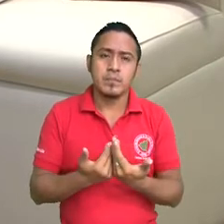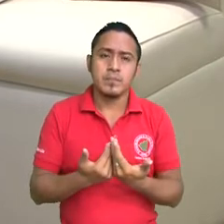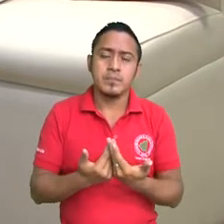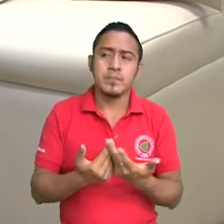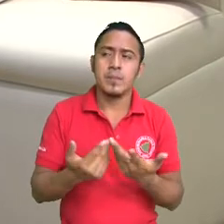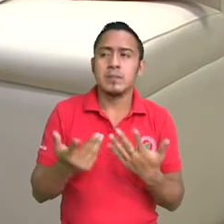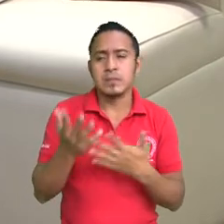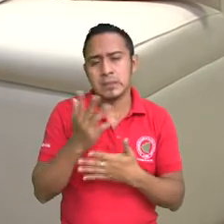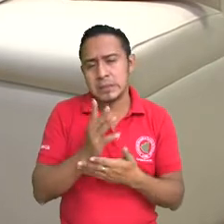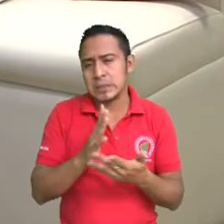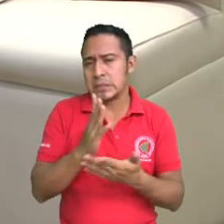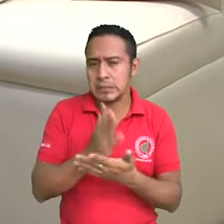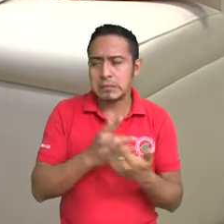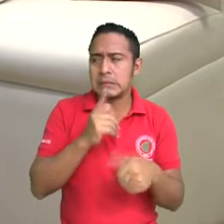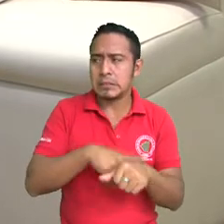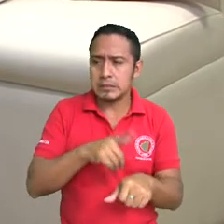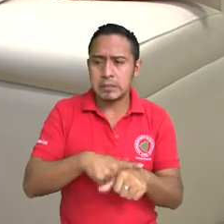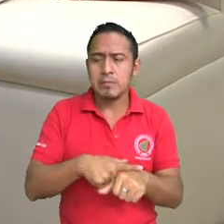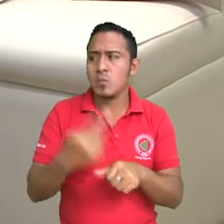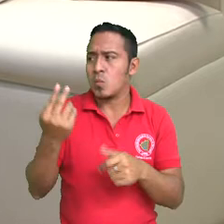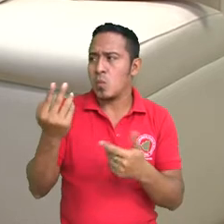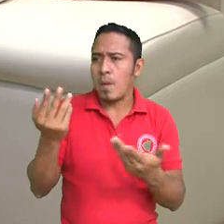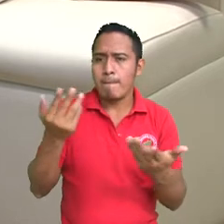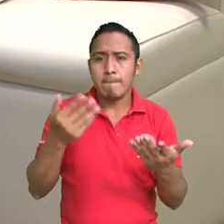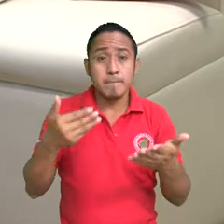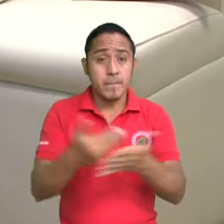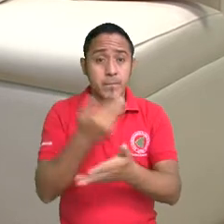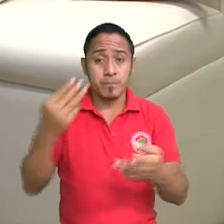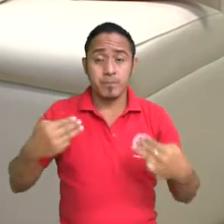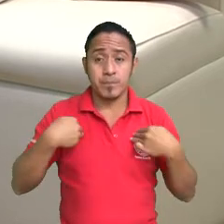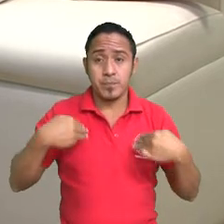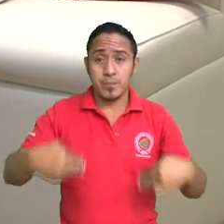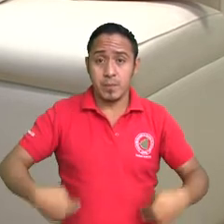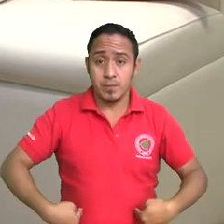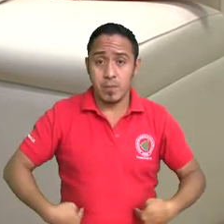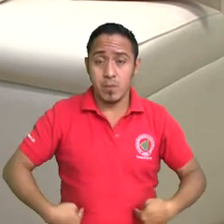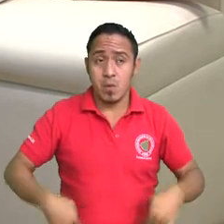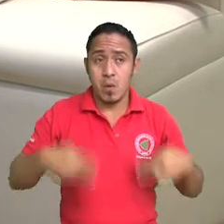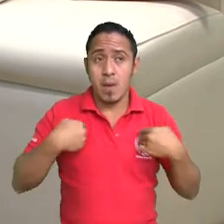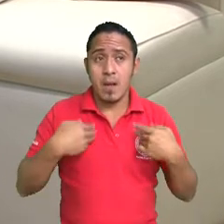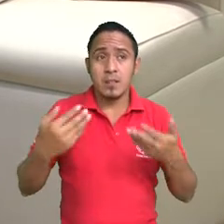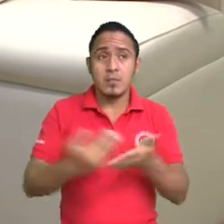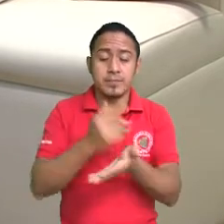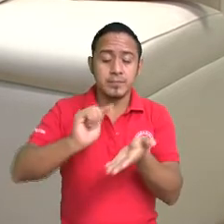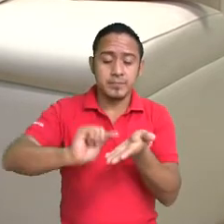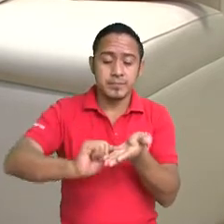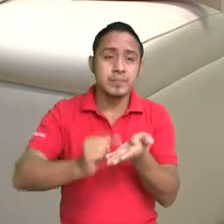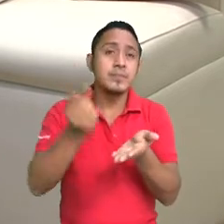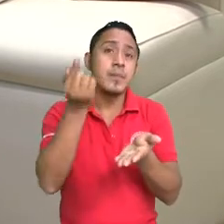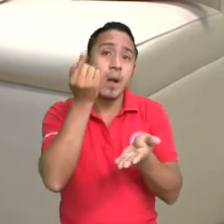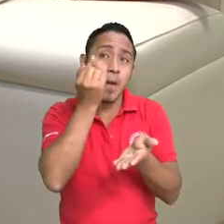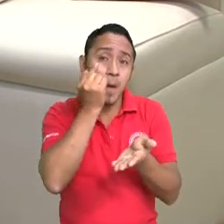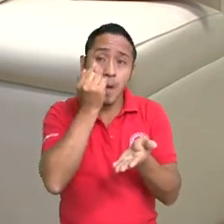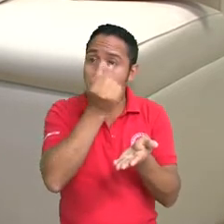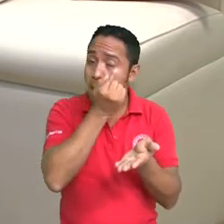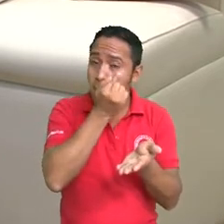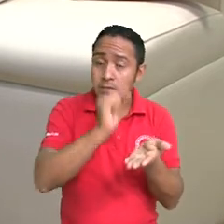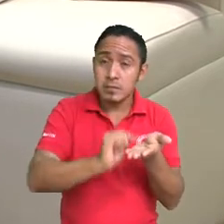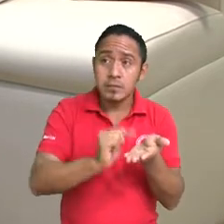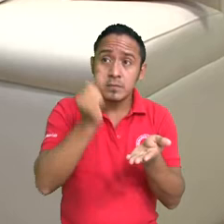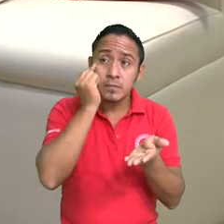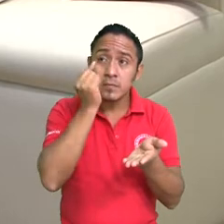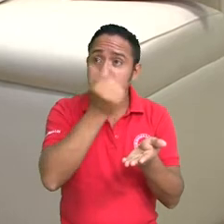en cierto tiempo se volvió como una moda el uso de lentes de contacto. El tema de hoy también tiene que ver con lentes de